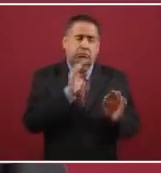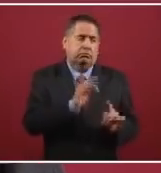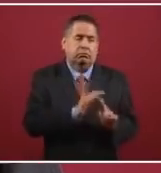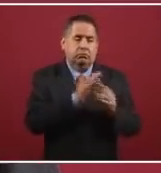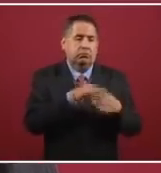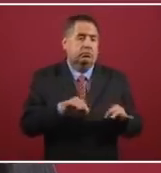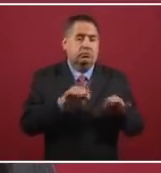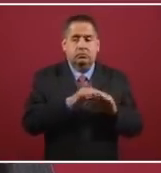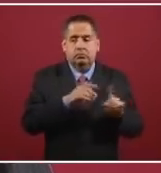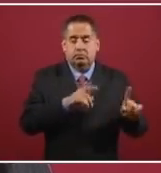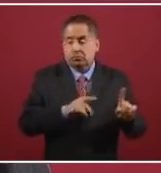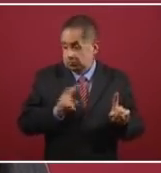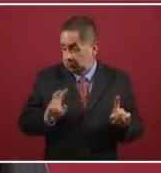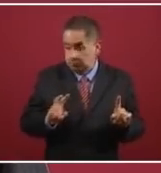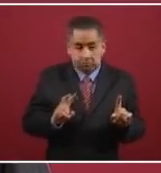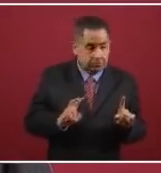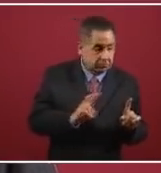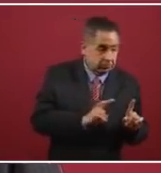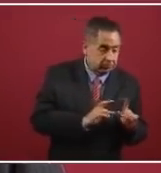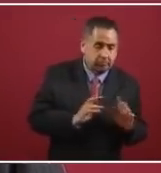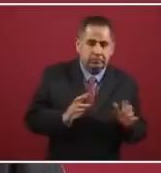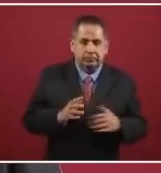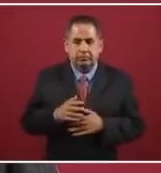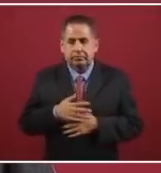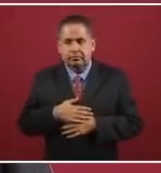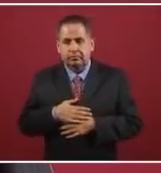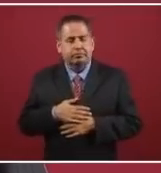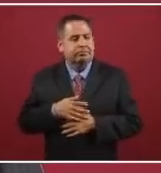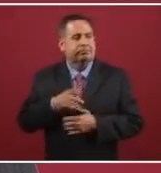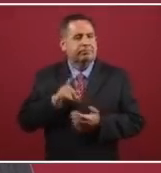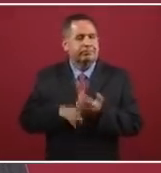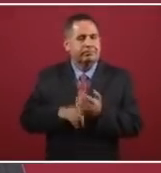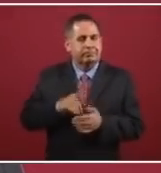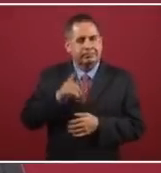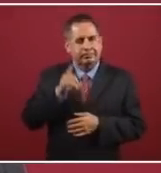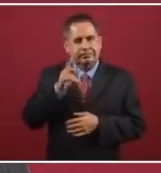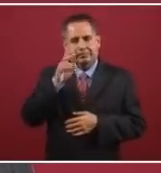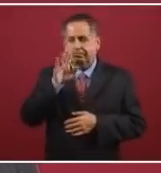se cayó en lo que se conoce como el necesariato.